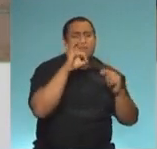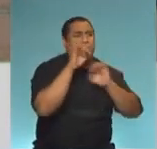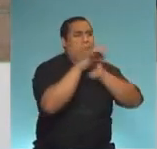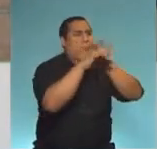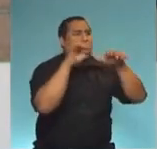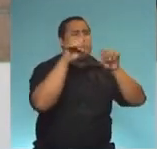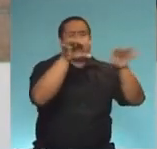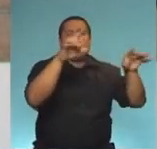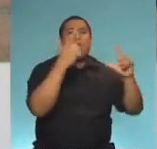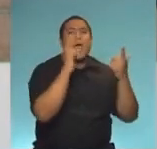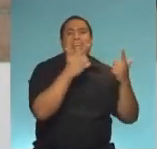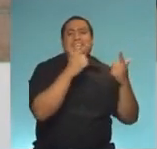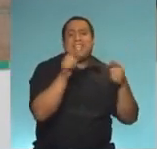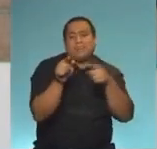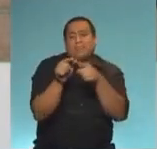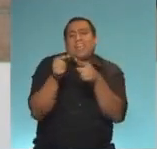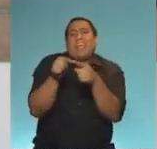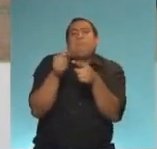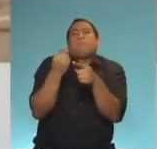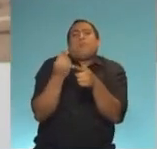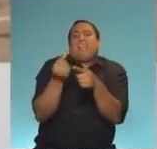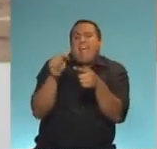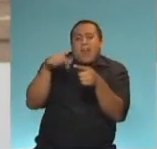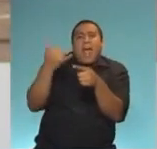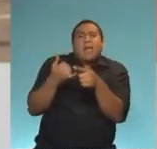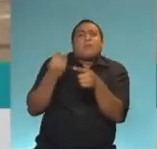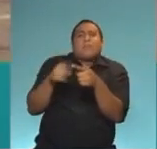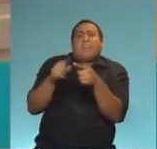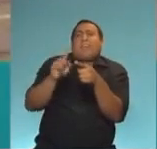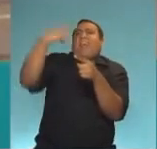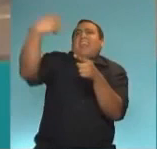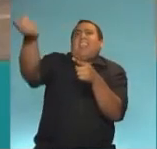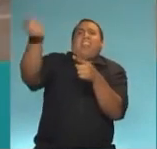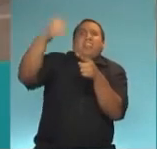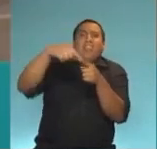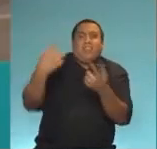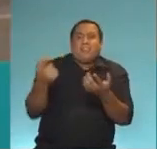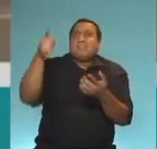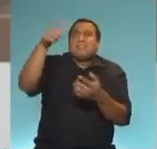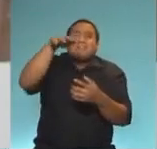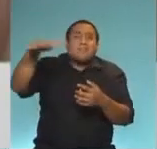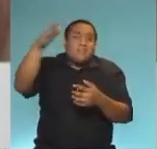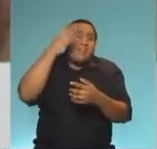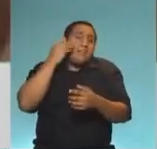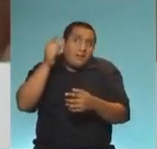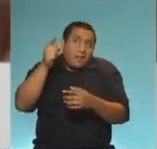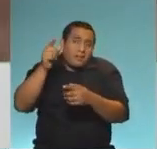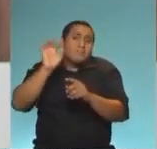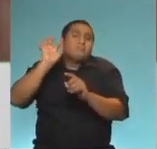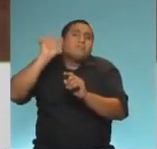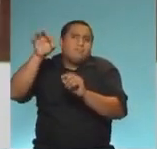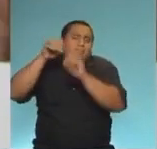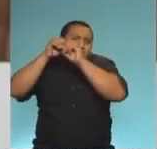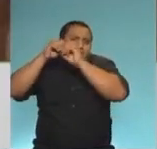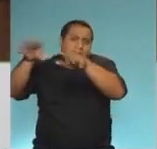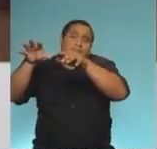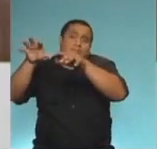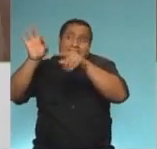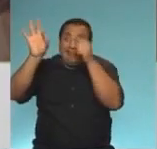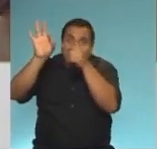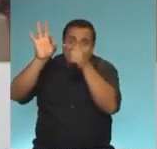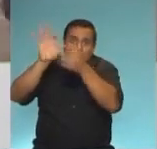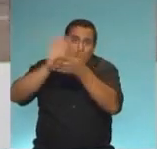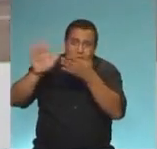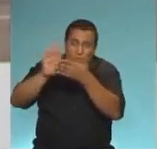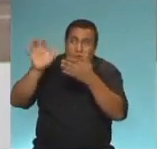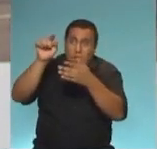país, sino de que se trata de un viajero que estaba en una región donde la mayor cepa que circula es esta, con lo